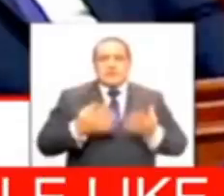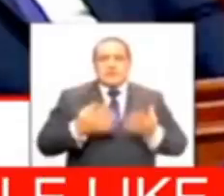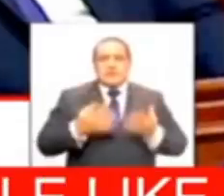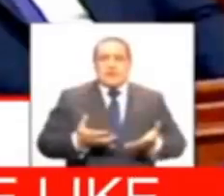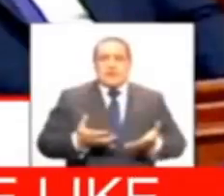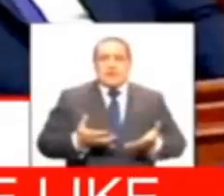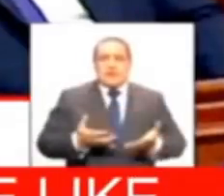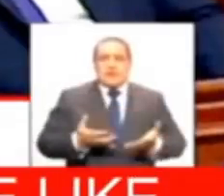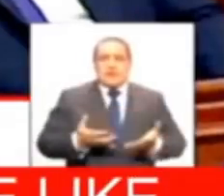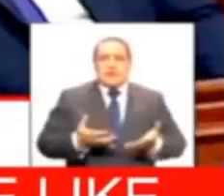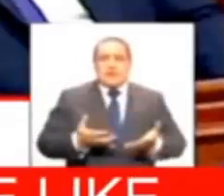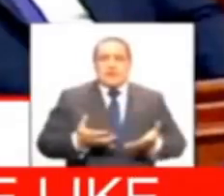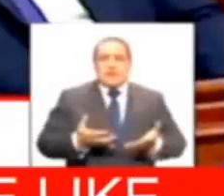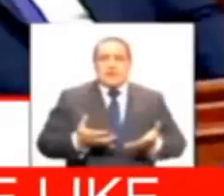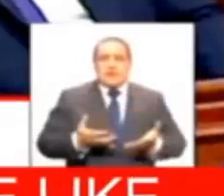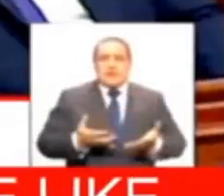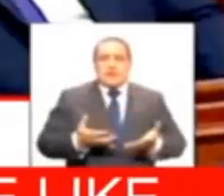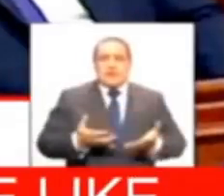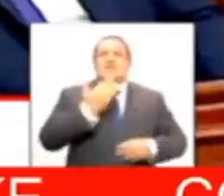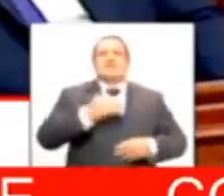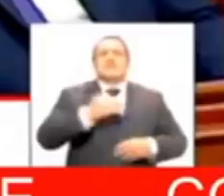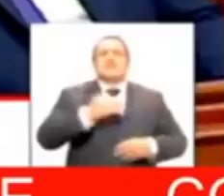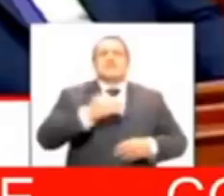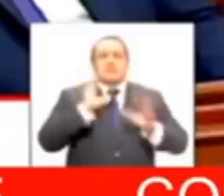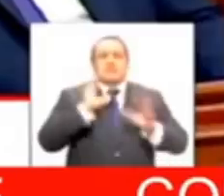nos trasladamos en el tiempo, en noviembre, ¿quiénes se oponían a